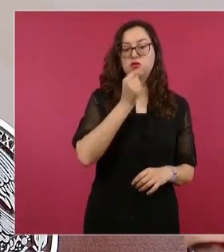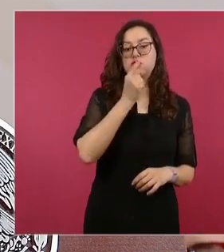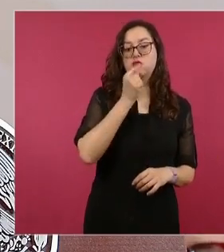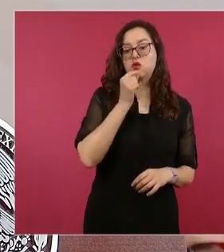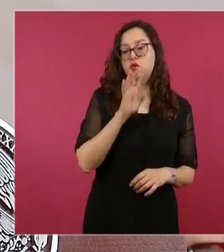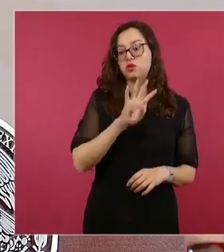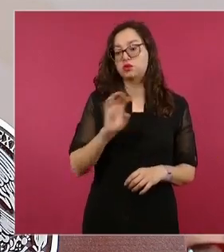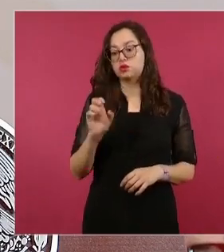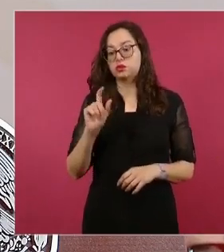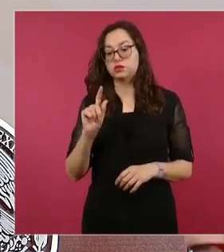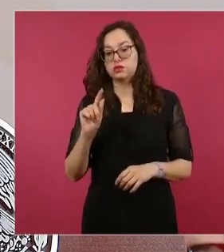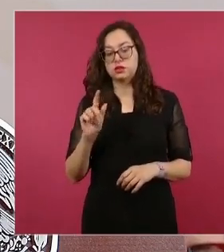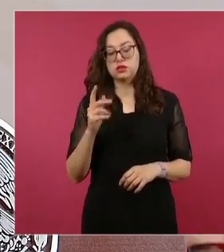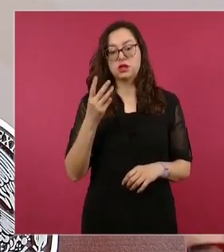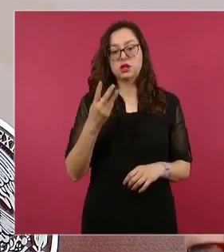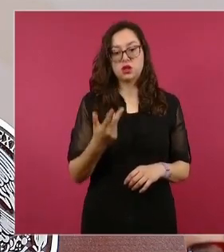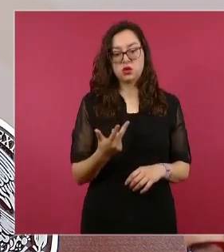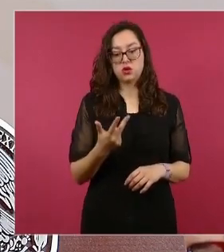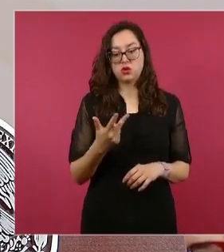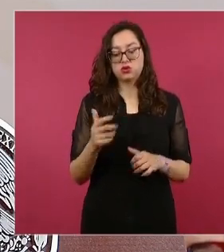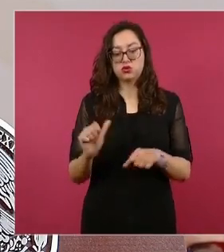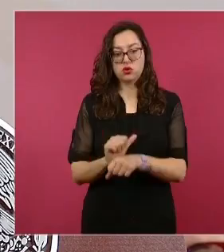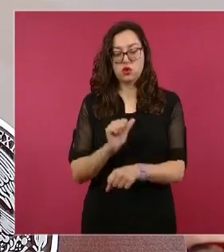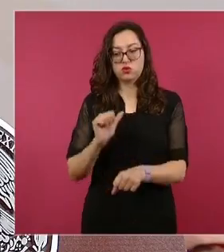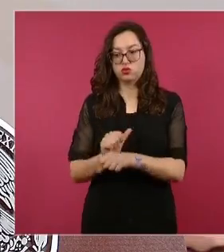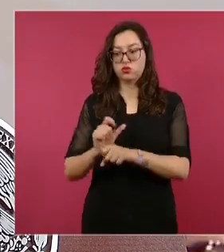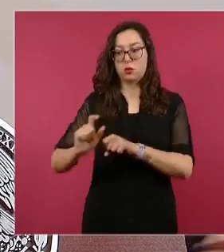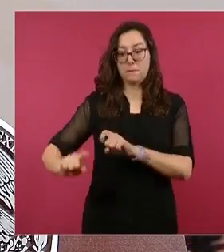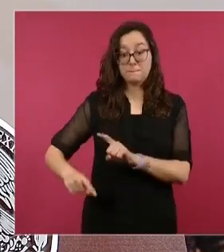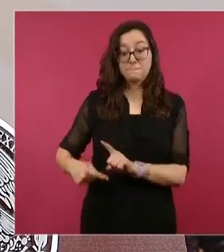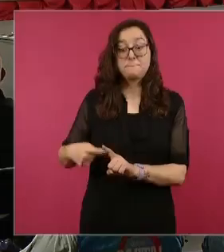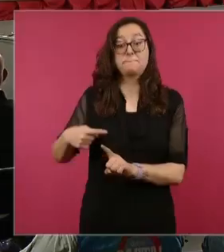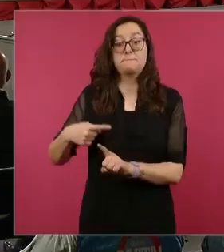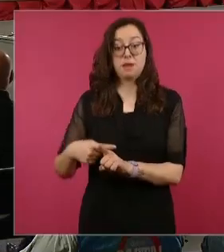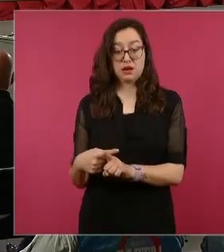488 vehículos que se sumaron a los antes mencionados.